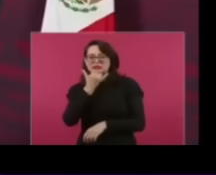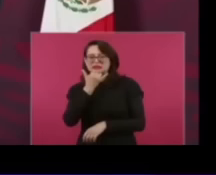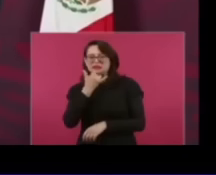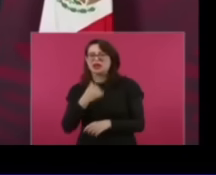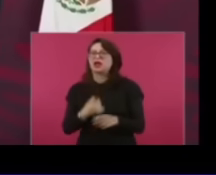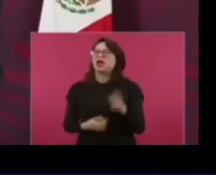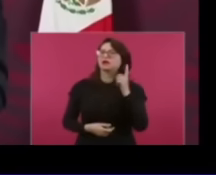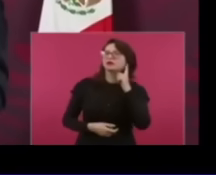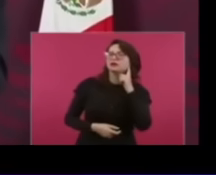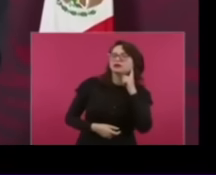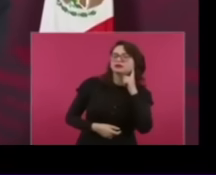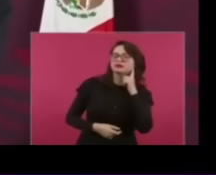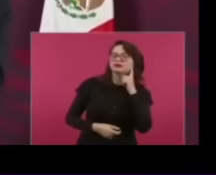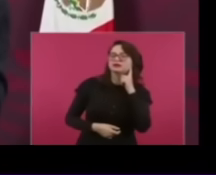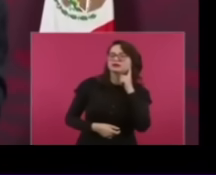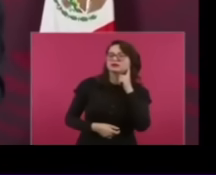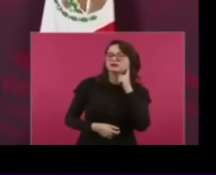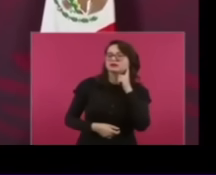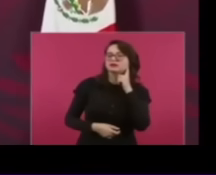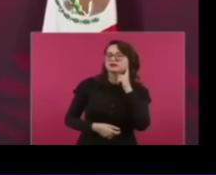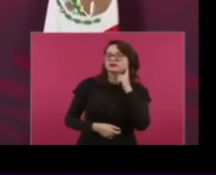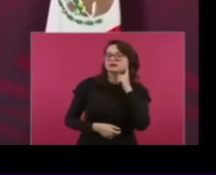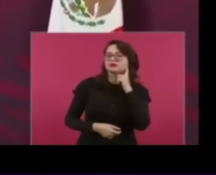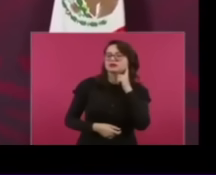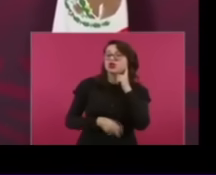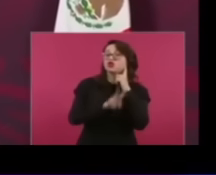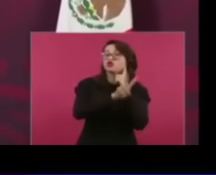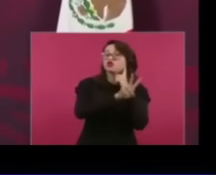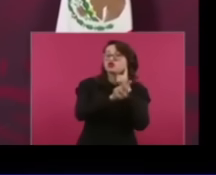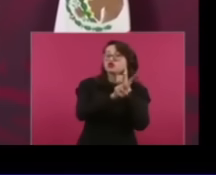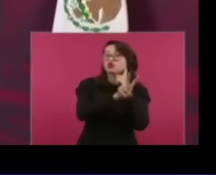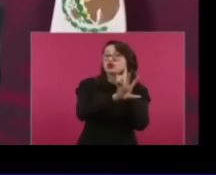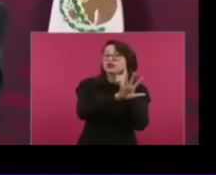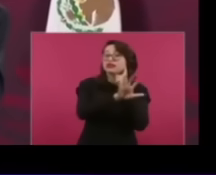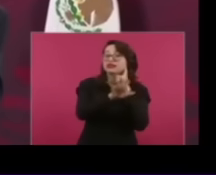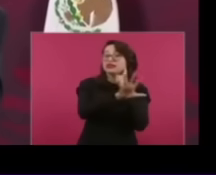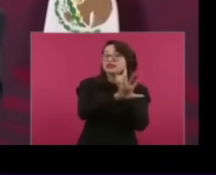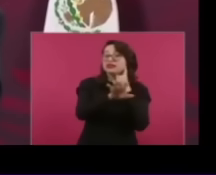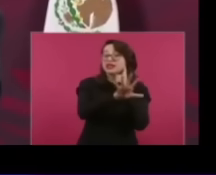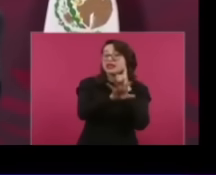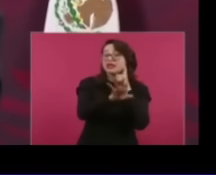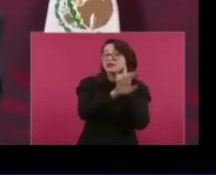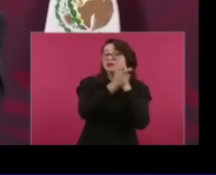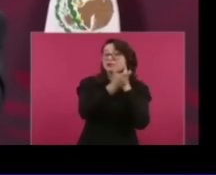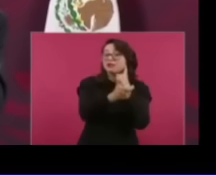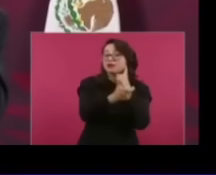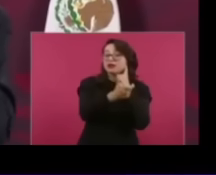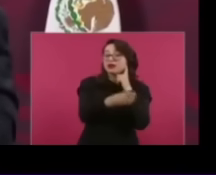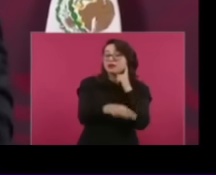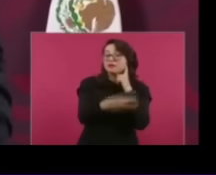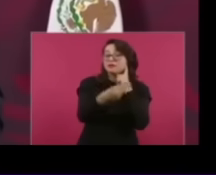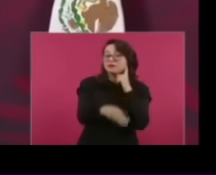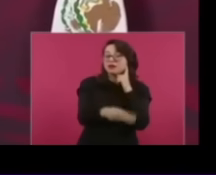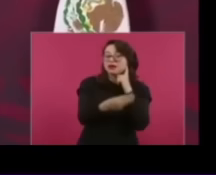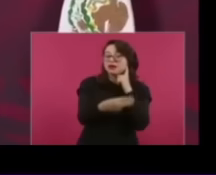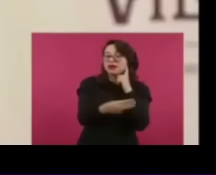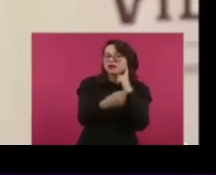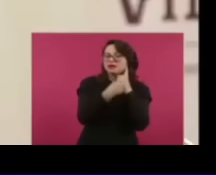porque sinceramente, y se los voy a hacer en un video en su canal de benditas redes sociales en vivo, puse